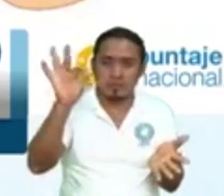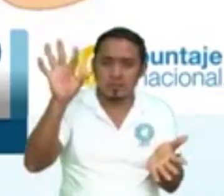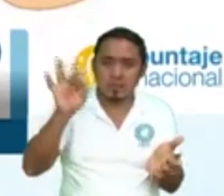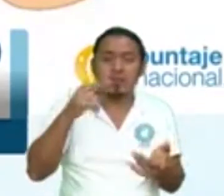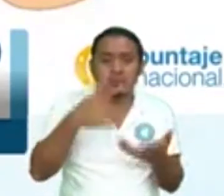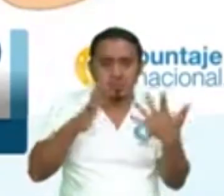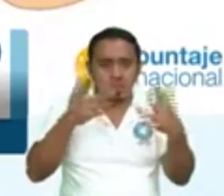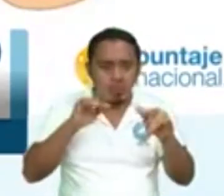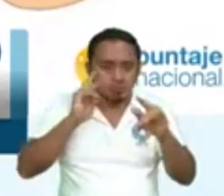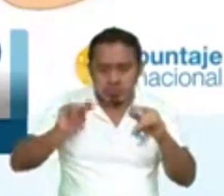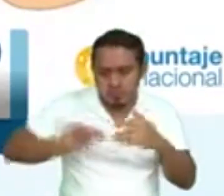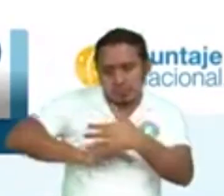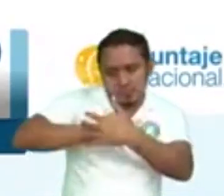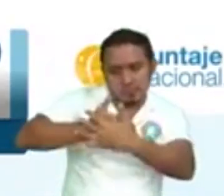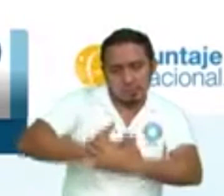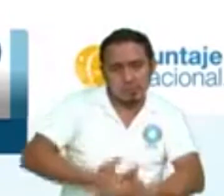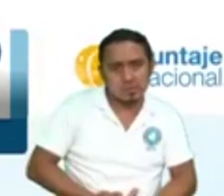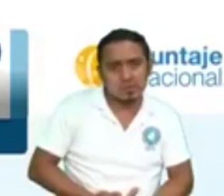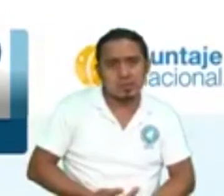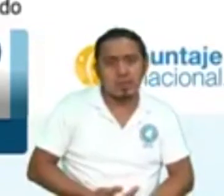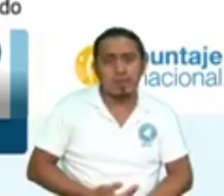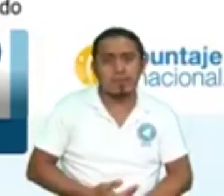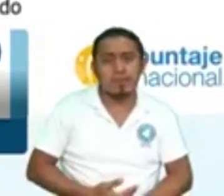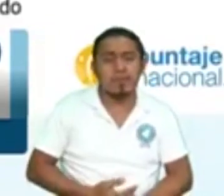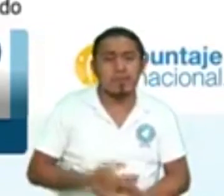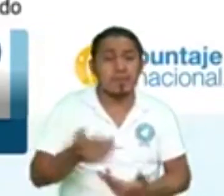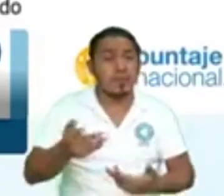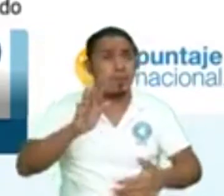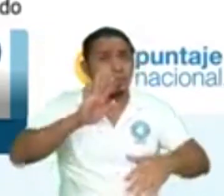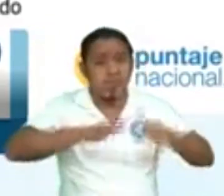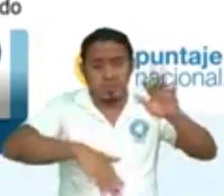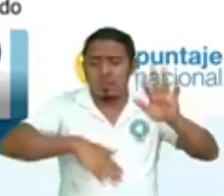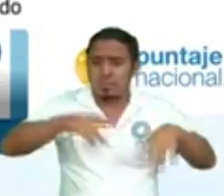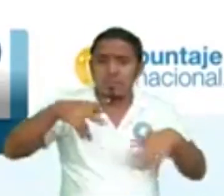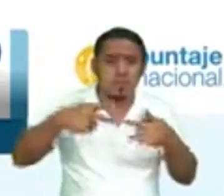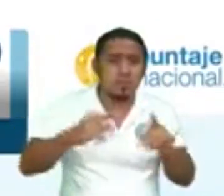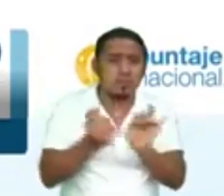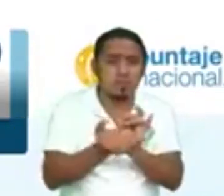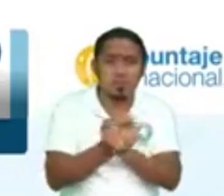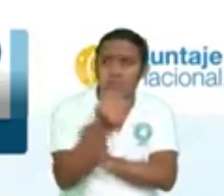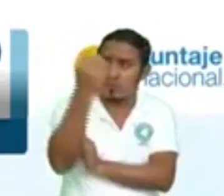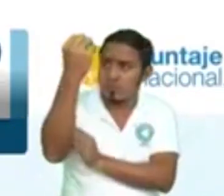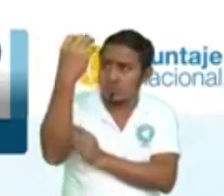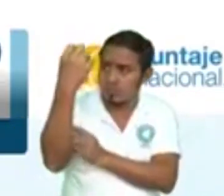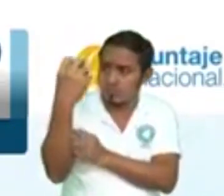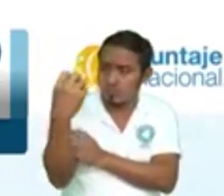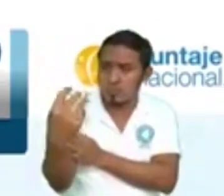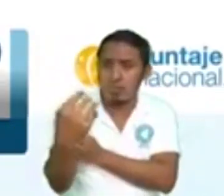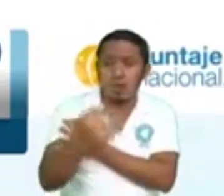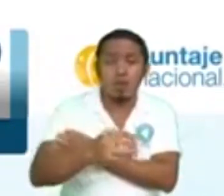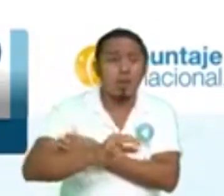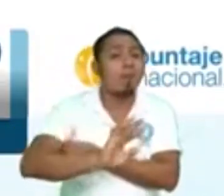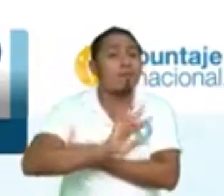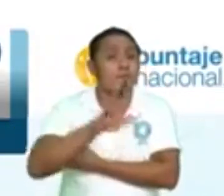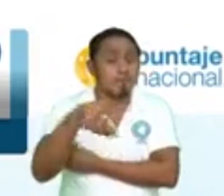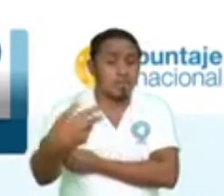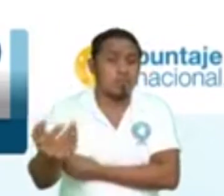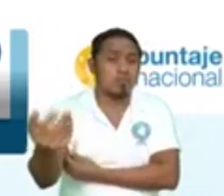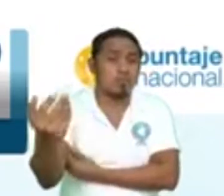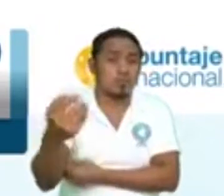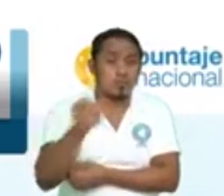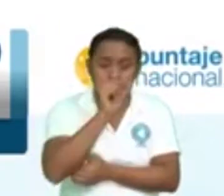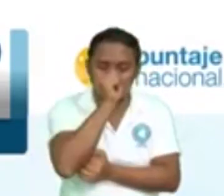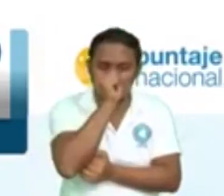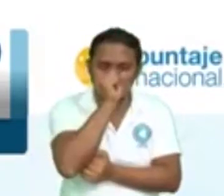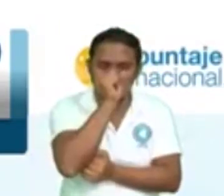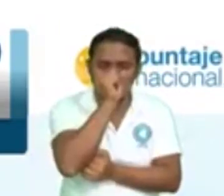embarazadas. Se puede ver en pocas veces, pero yo he visto en los semáforos, por ejemplo, en mujeres que inhalan